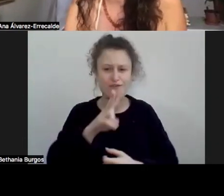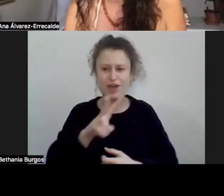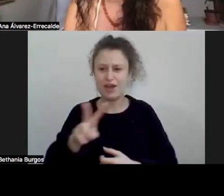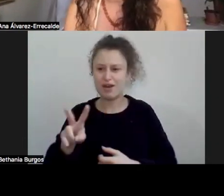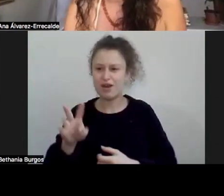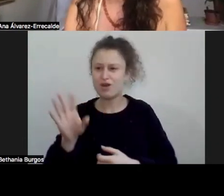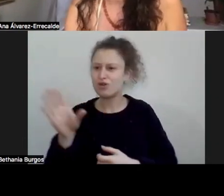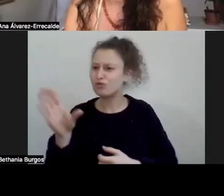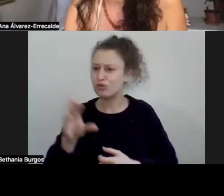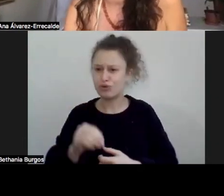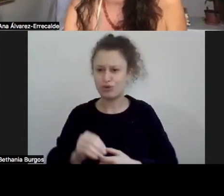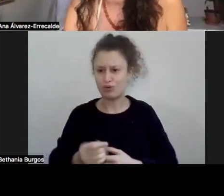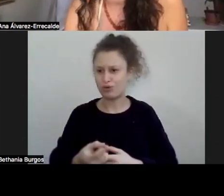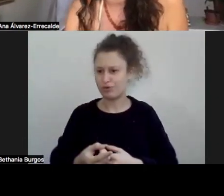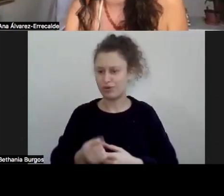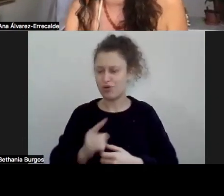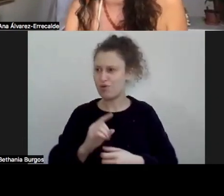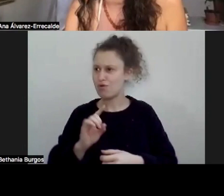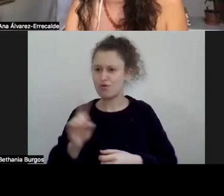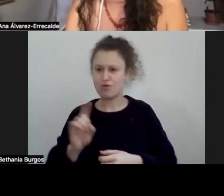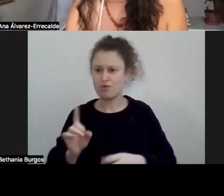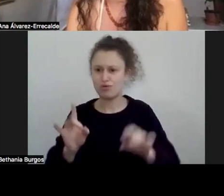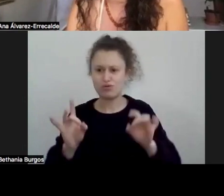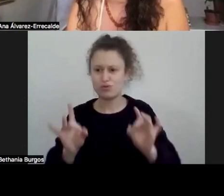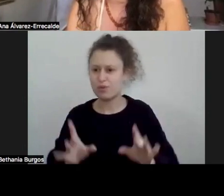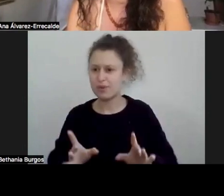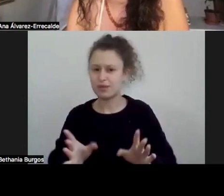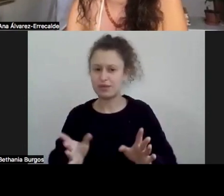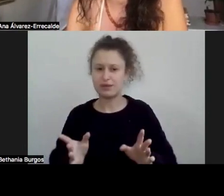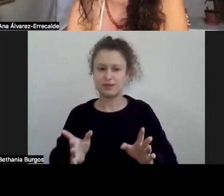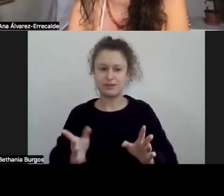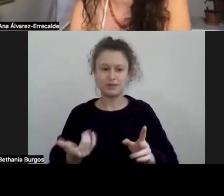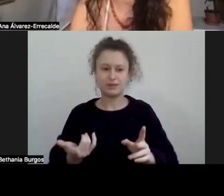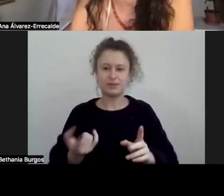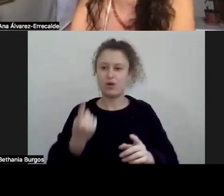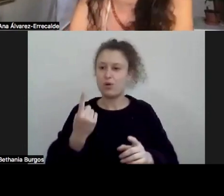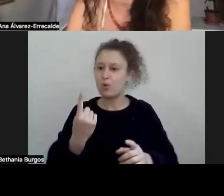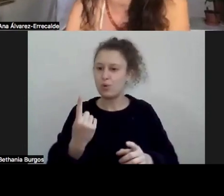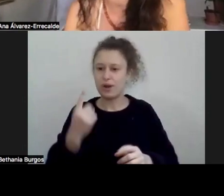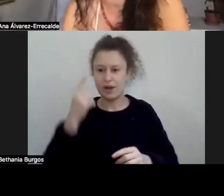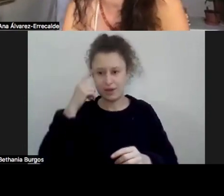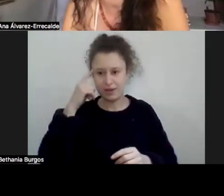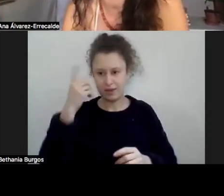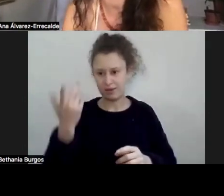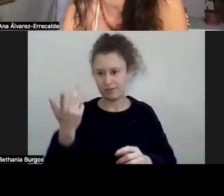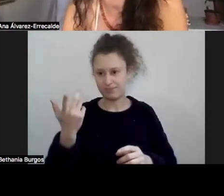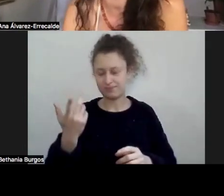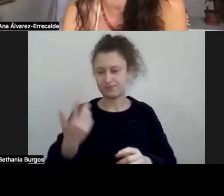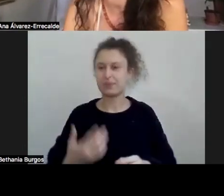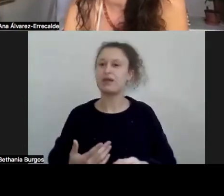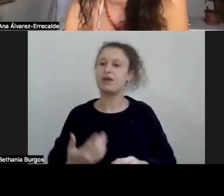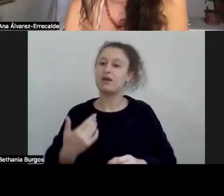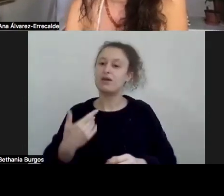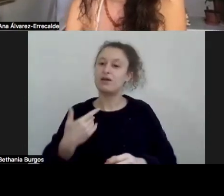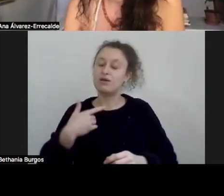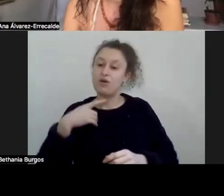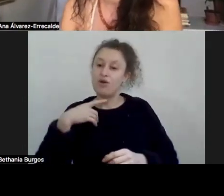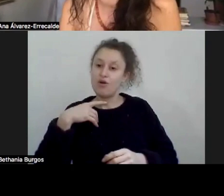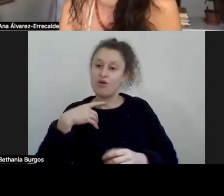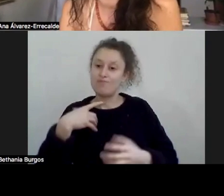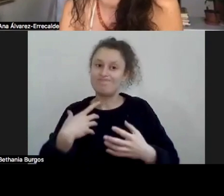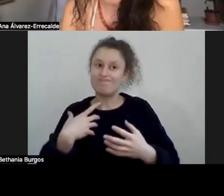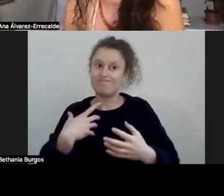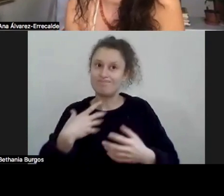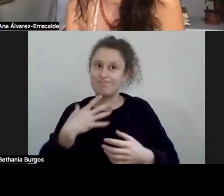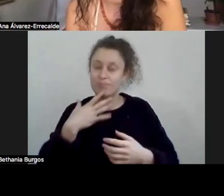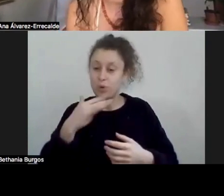términos de no terapizar la vida. Una de las cosas que pasa a muchas de nuestras familias es que